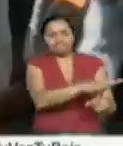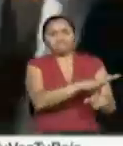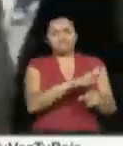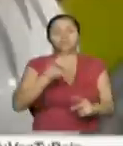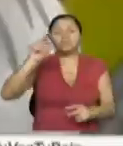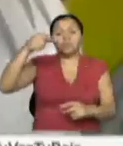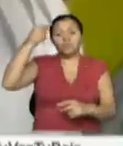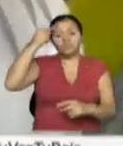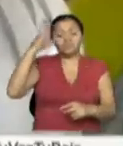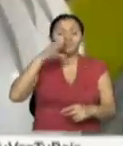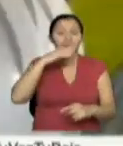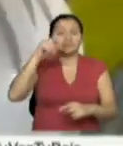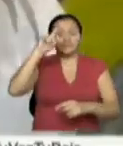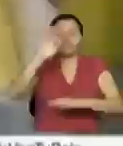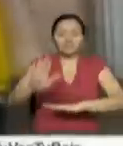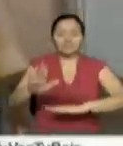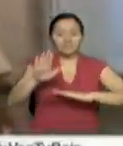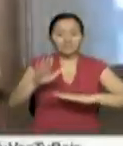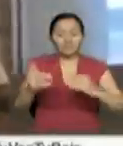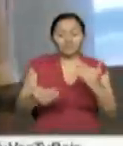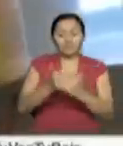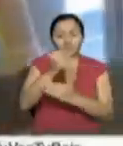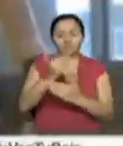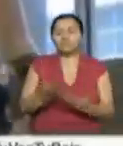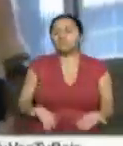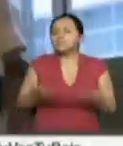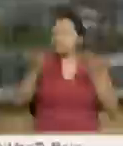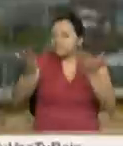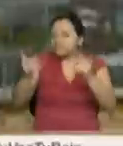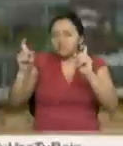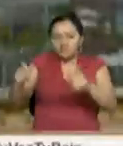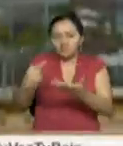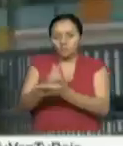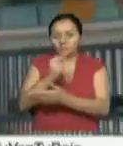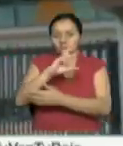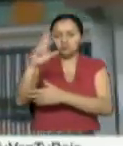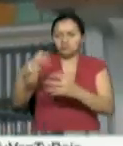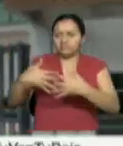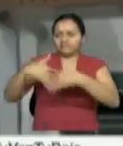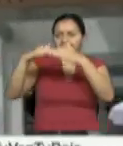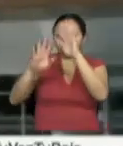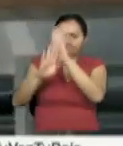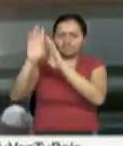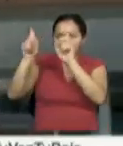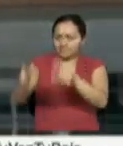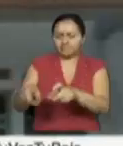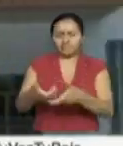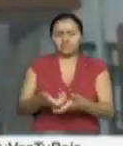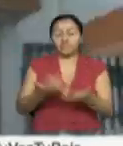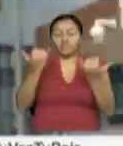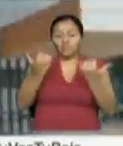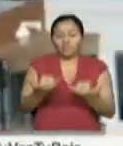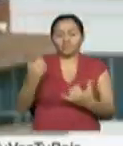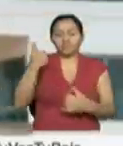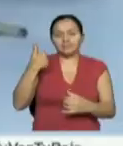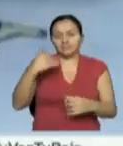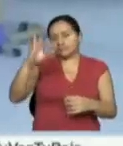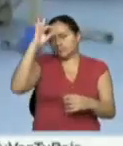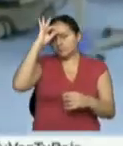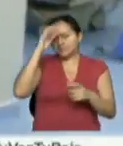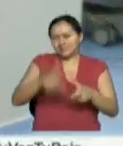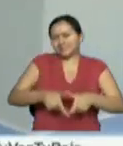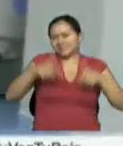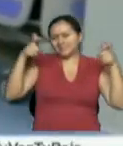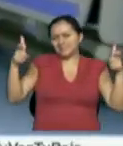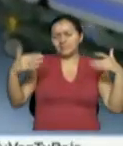gobierno del presidente Rafael Correa que las obras llegaron para este sector de la urbe porteña. Ahora cuentan con el hospital más